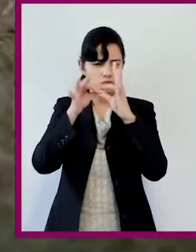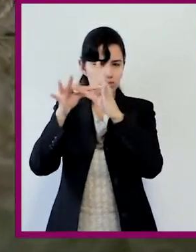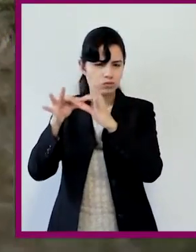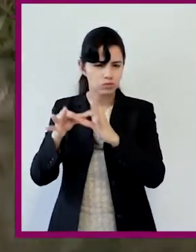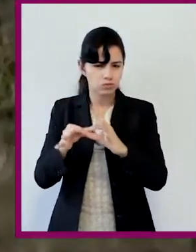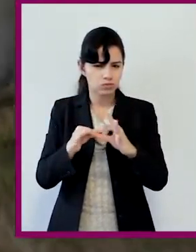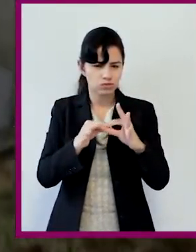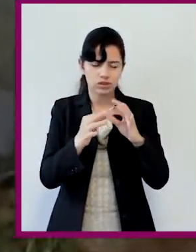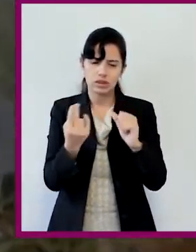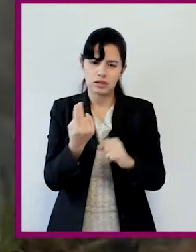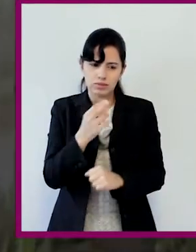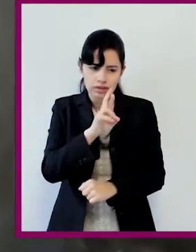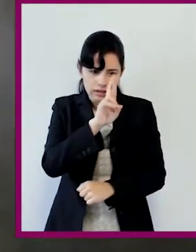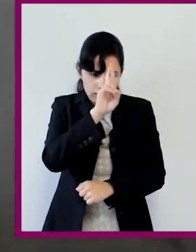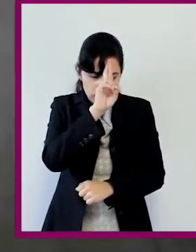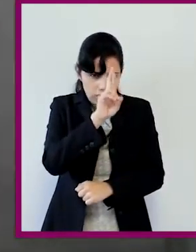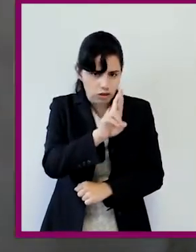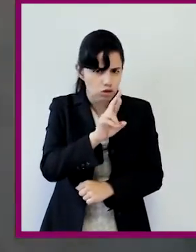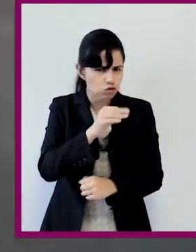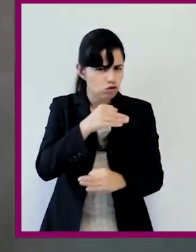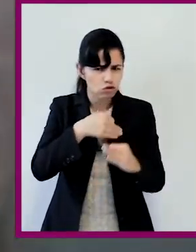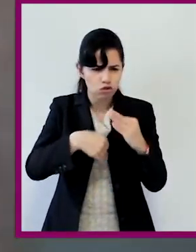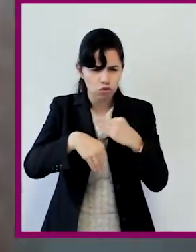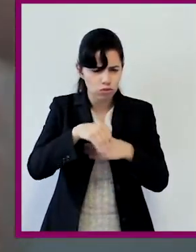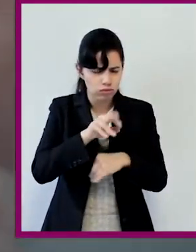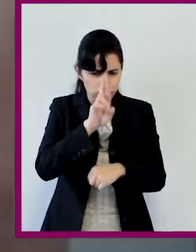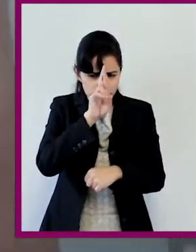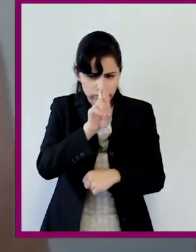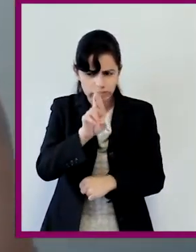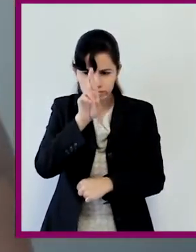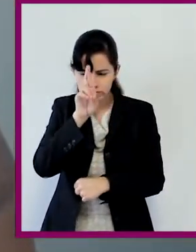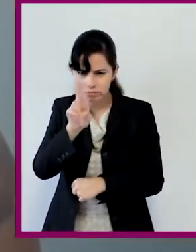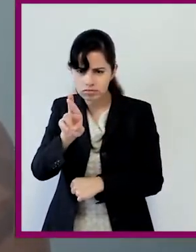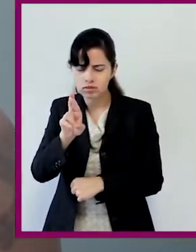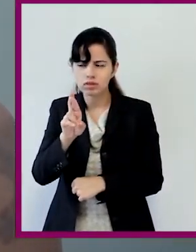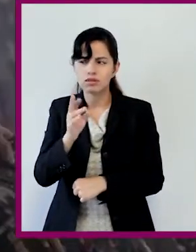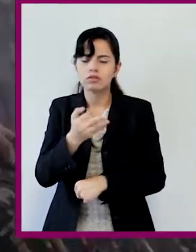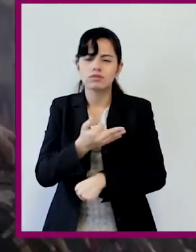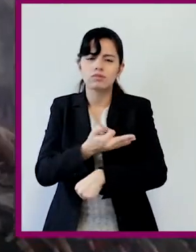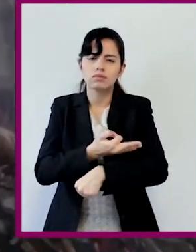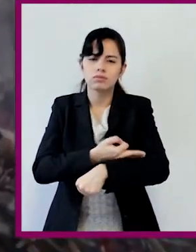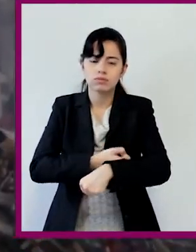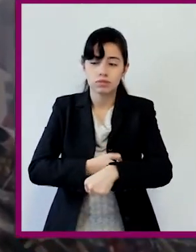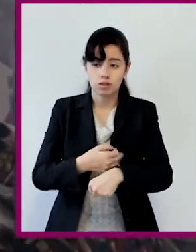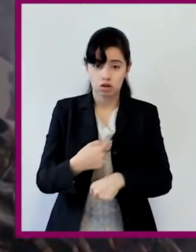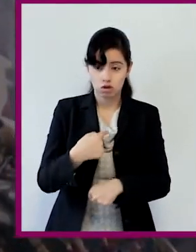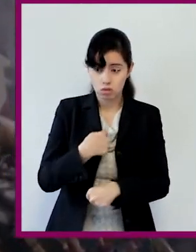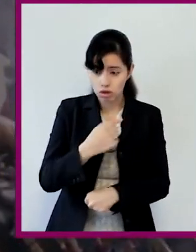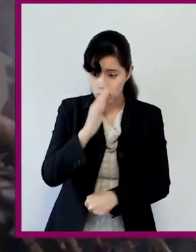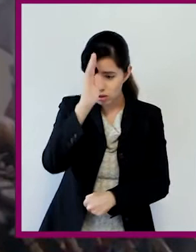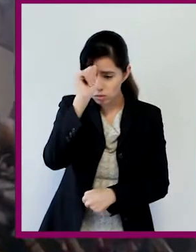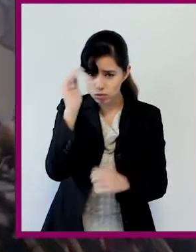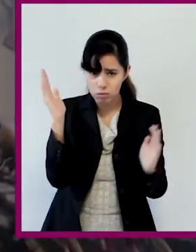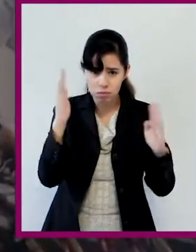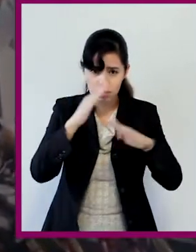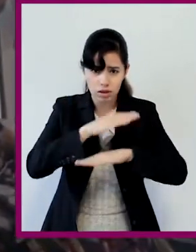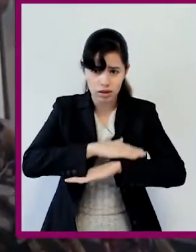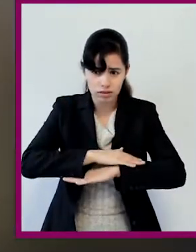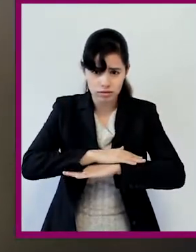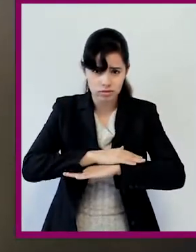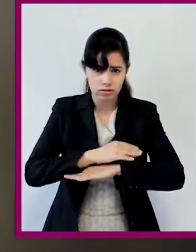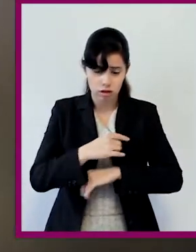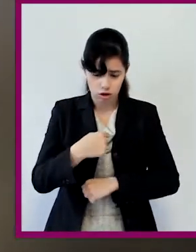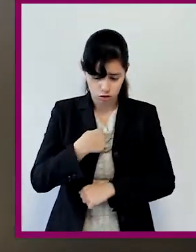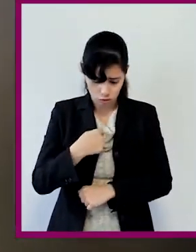que le tienes que tener al todo, darte cuenta de que cuando no estás en comunión con ese todo, tampoco estás